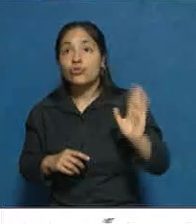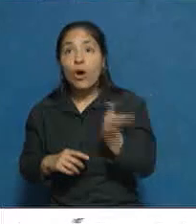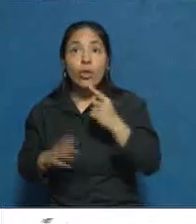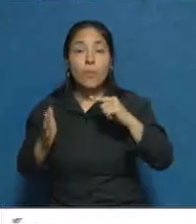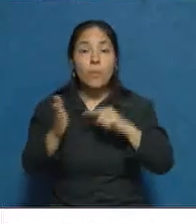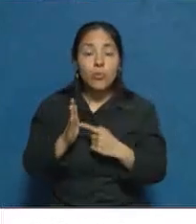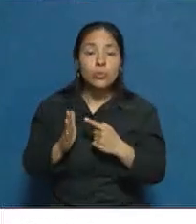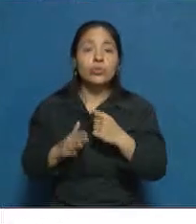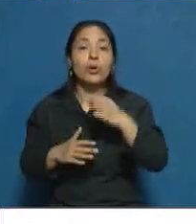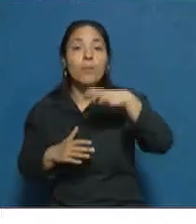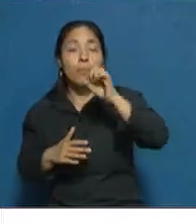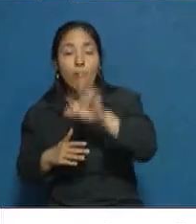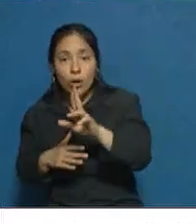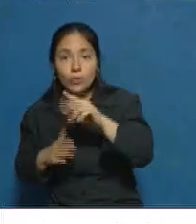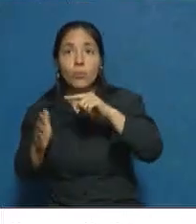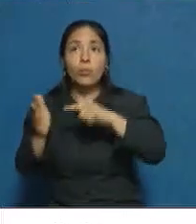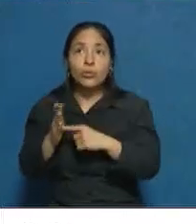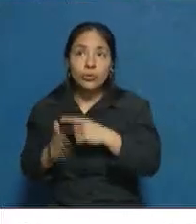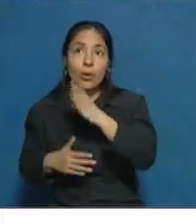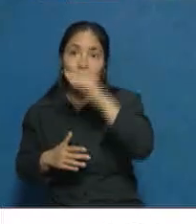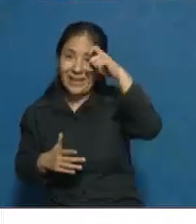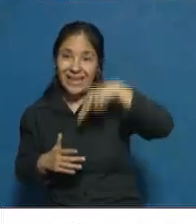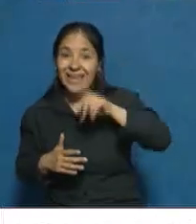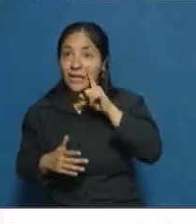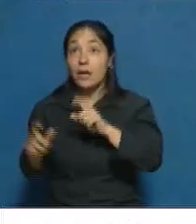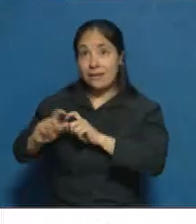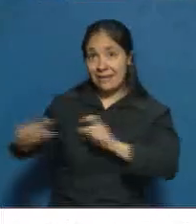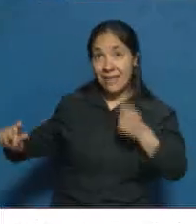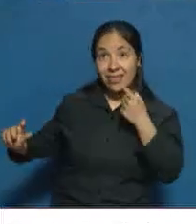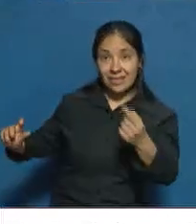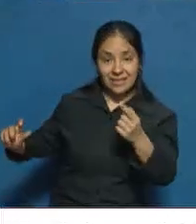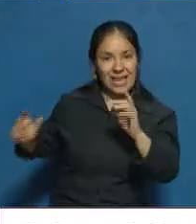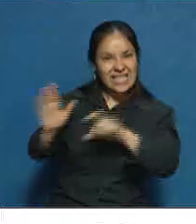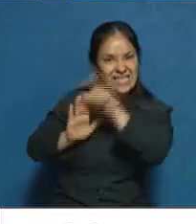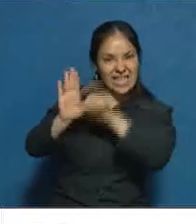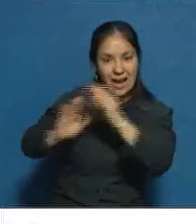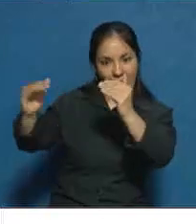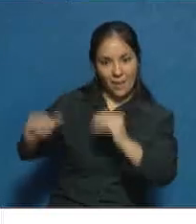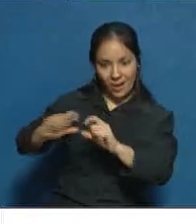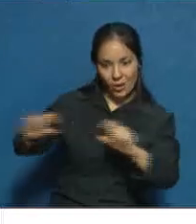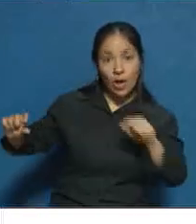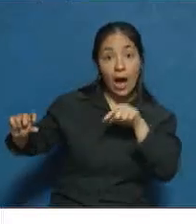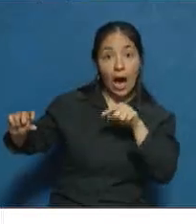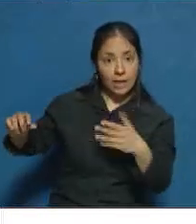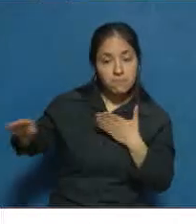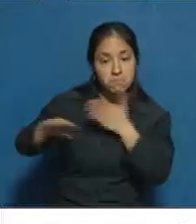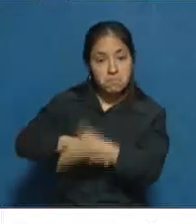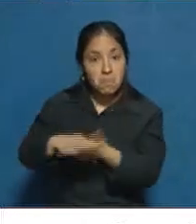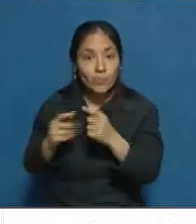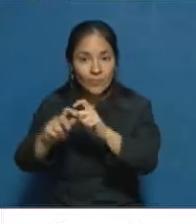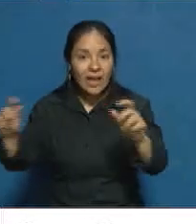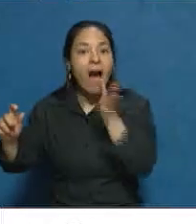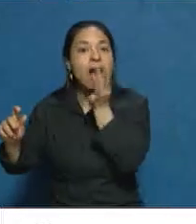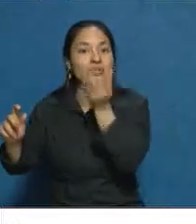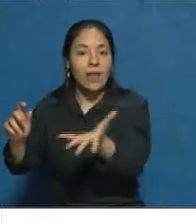@todos.por.beni. Ustedes, bueno, si entran acá a este Instagram, van a ver el link y se van a poder conectar, participar entonces